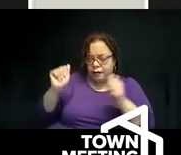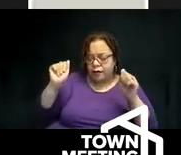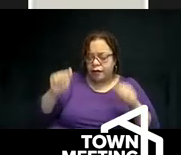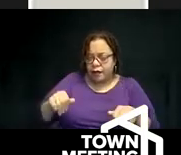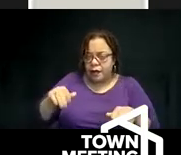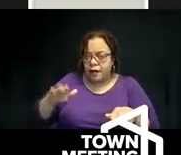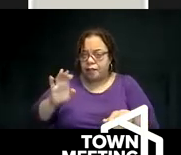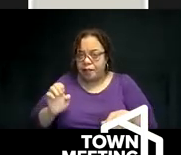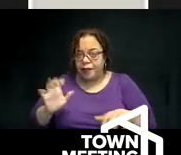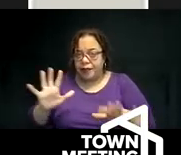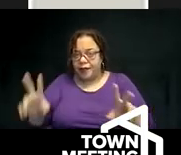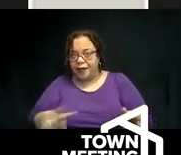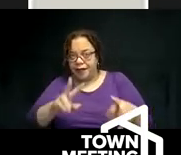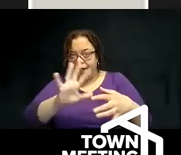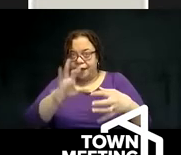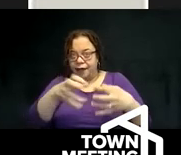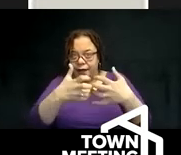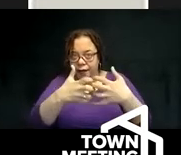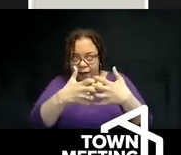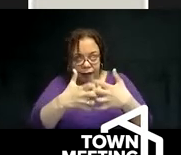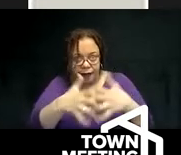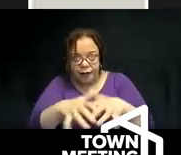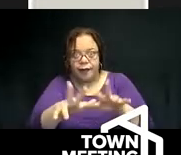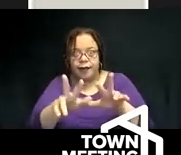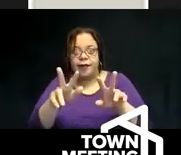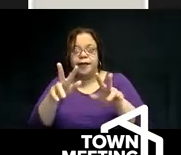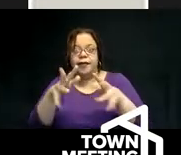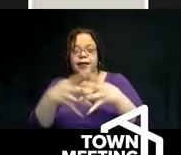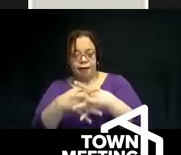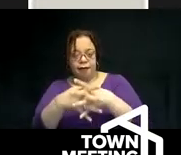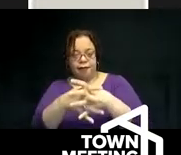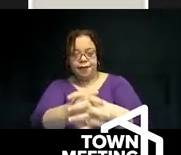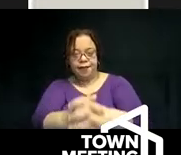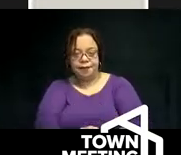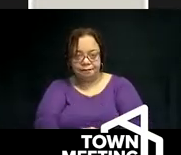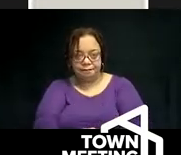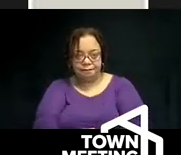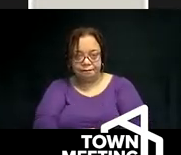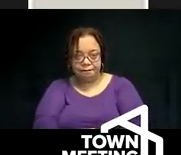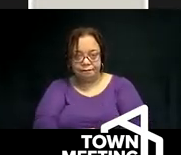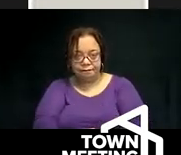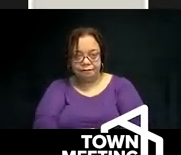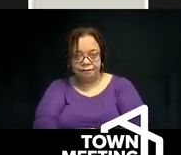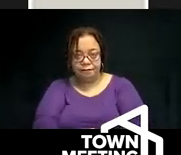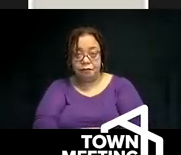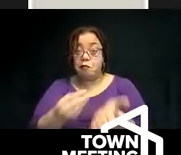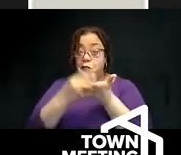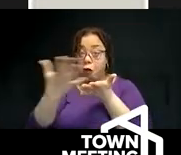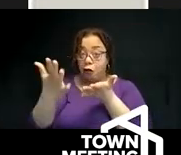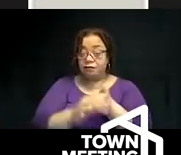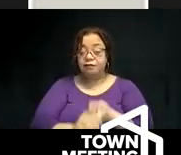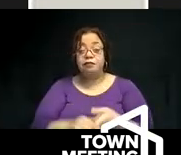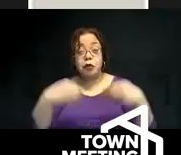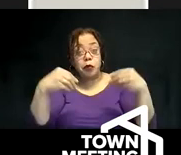como mercancía, cómo se puede usar como mercancía para vender tu data y comprar tu data.